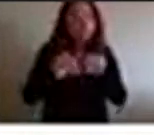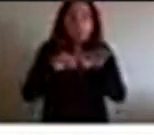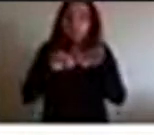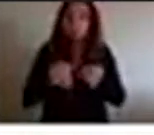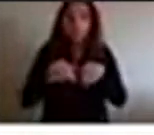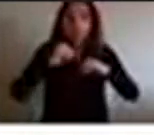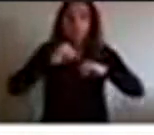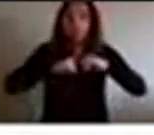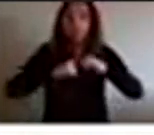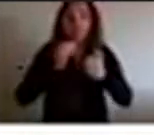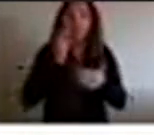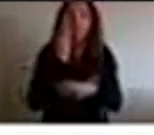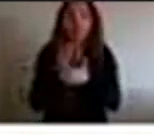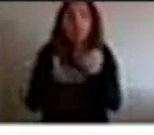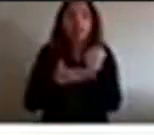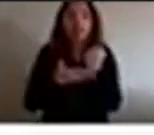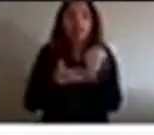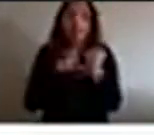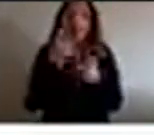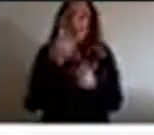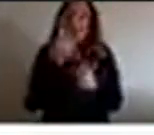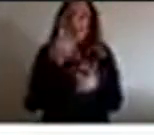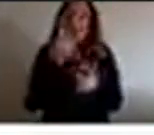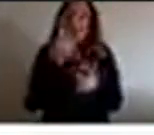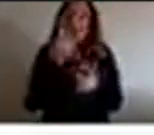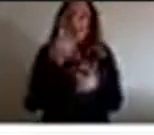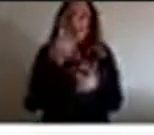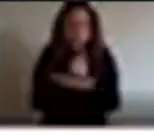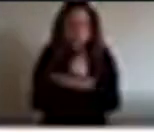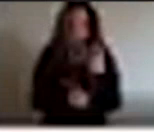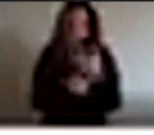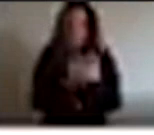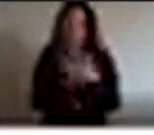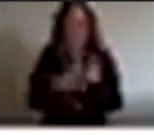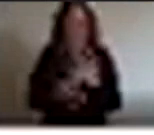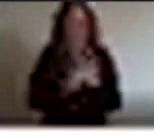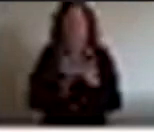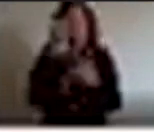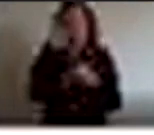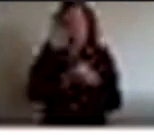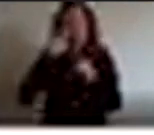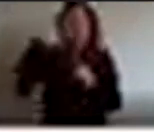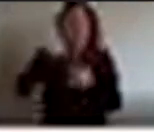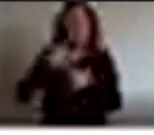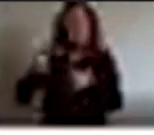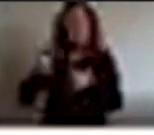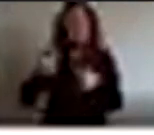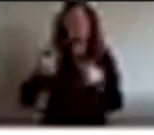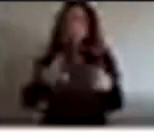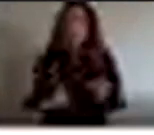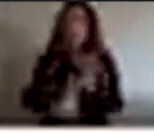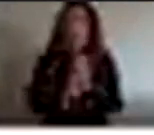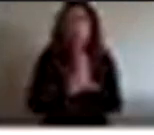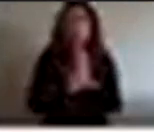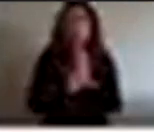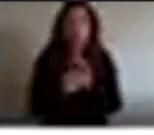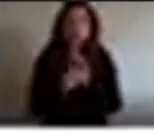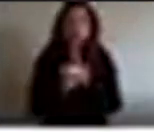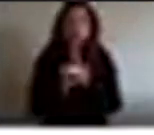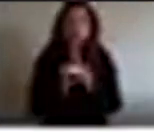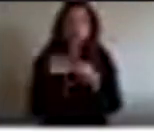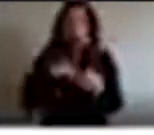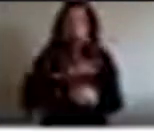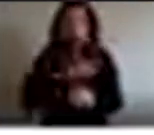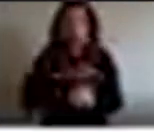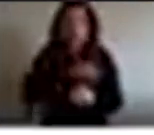eso que se está estableciendo esta obligación, para que todas las empresas que tengan la obligación de cumplir con la ley de inclusión, que en Chile son todas las empresas que tengan más